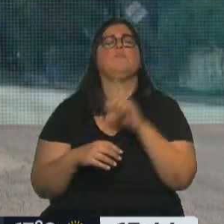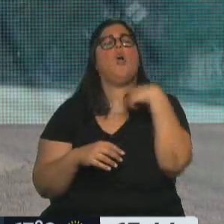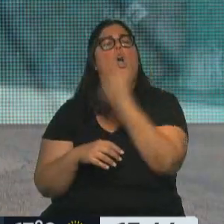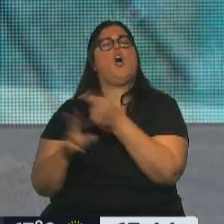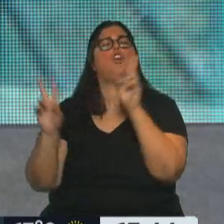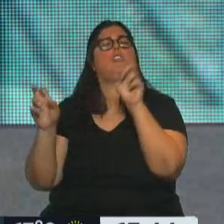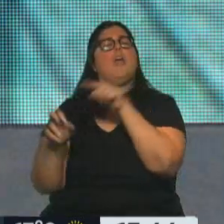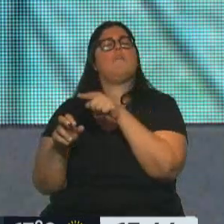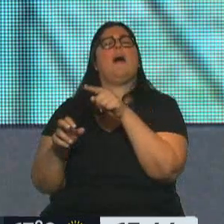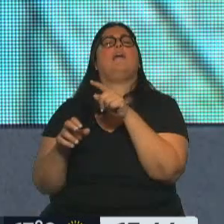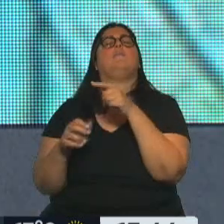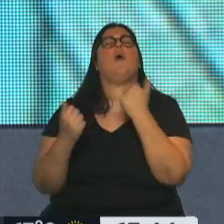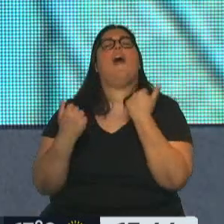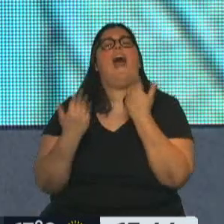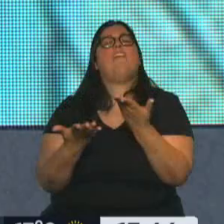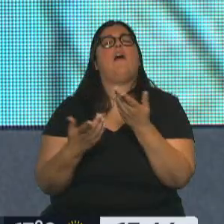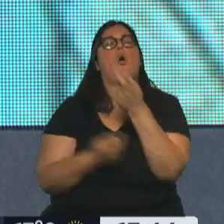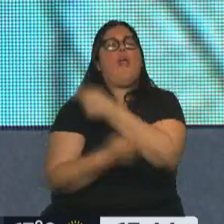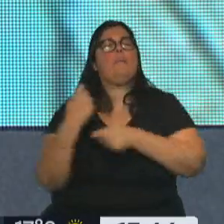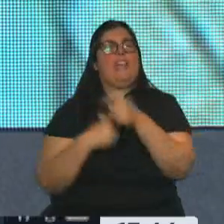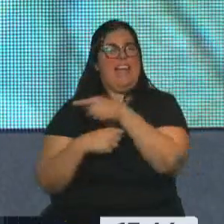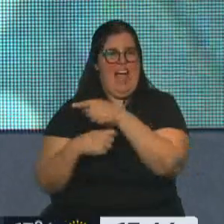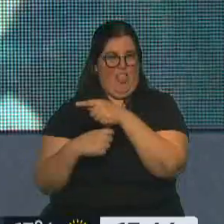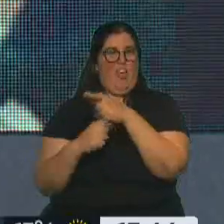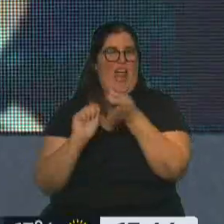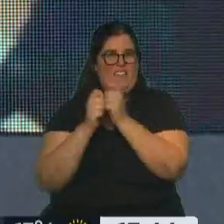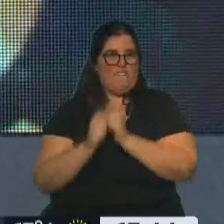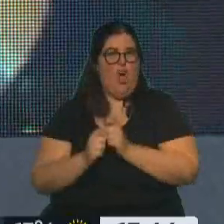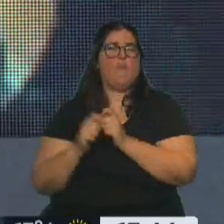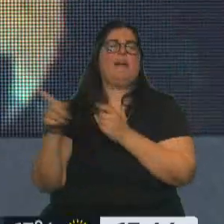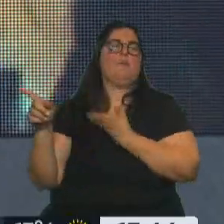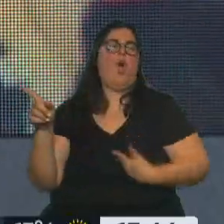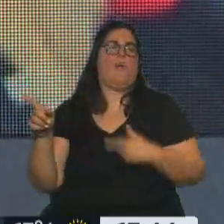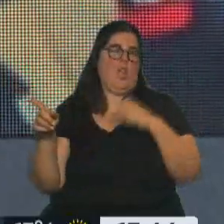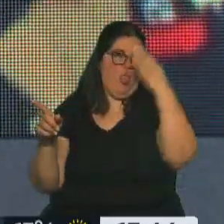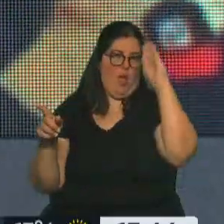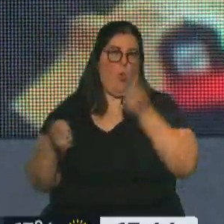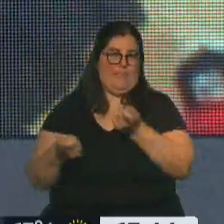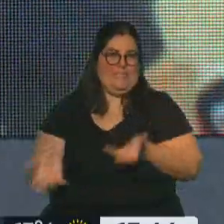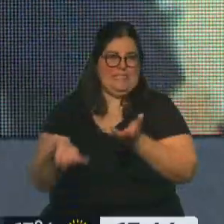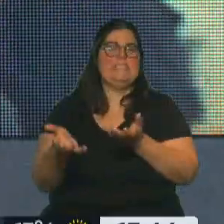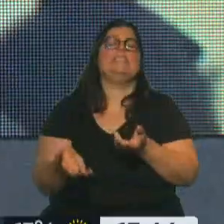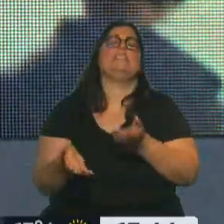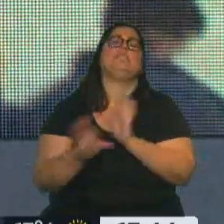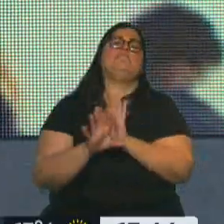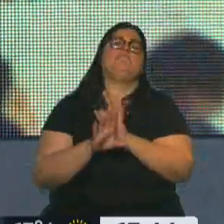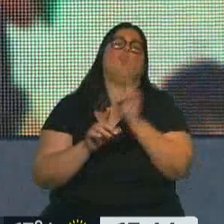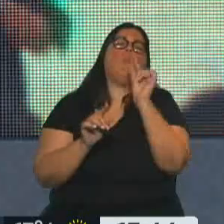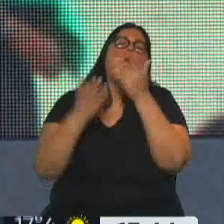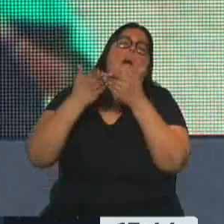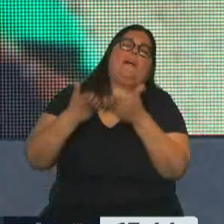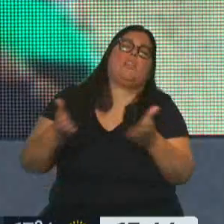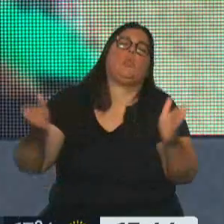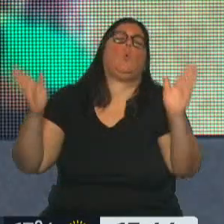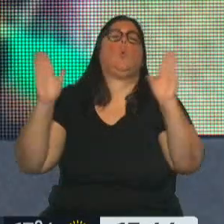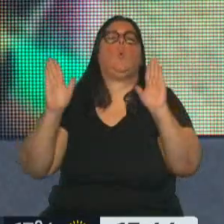las reformas pro mercado que promovió la administración cubana en estos últimos años, ¿no? De una tibia apertura a